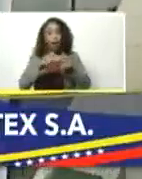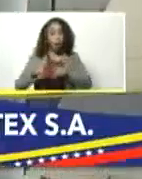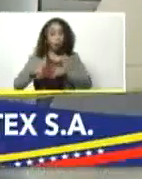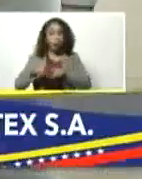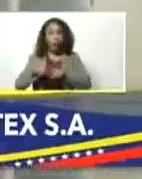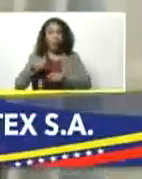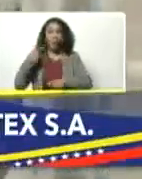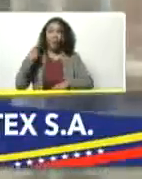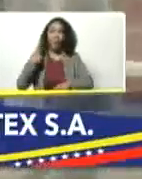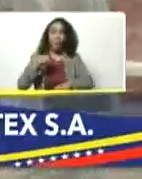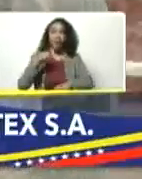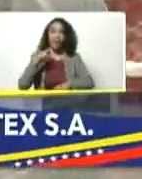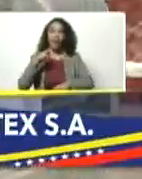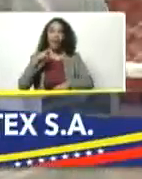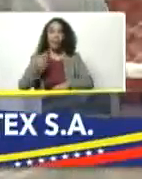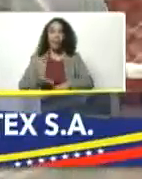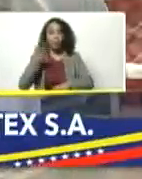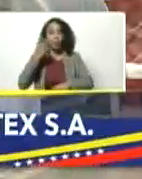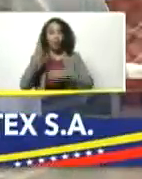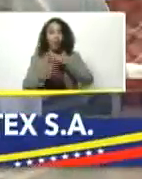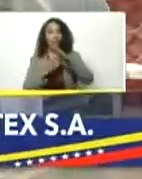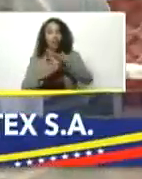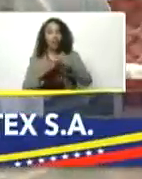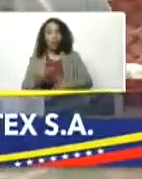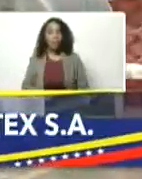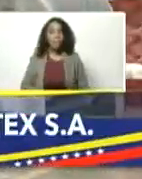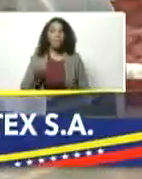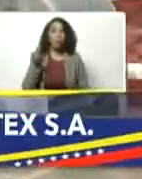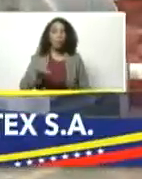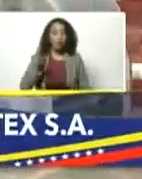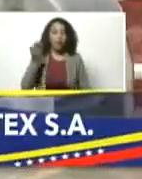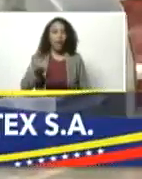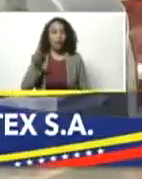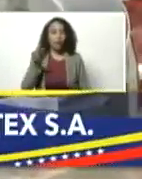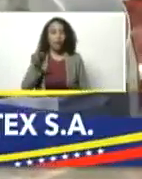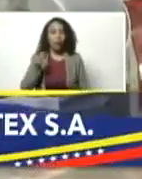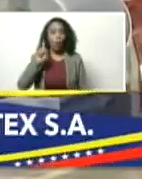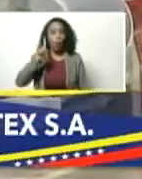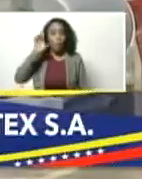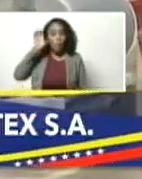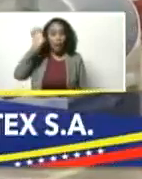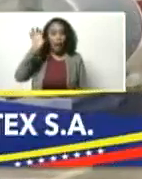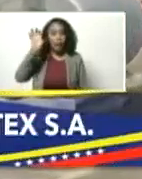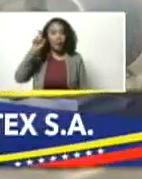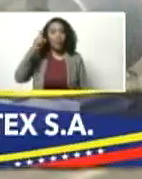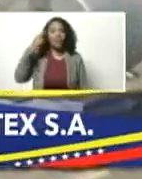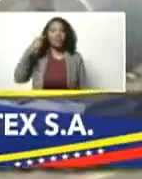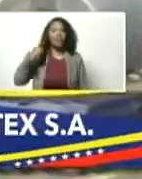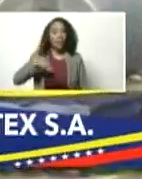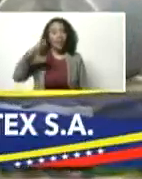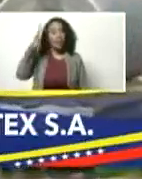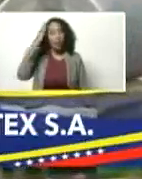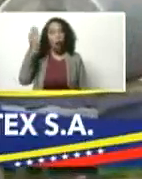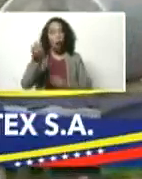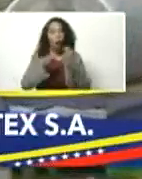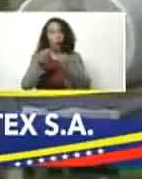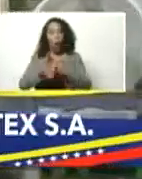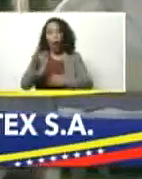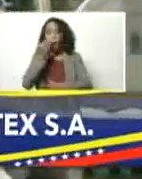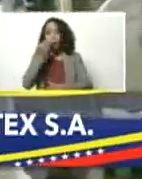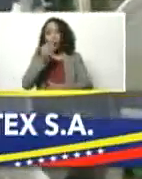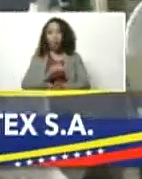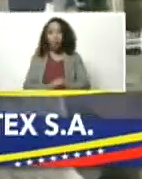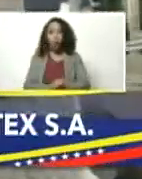base fundamental y el ancla fundamental. Un país tiene que saber alimentarse. Usted está en el